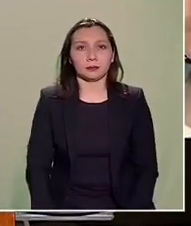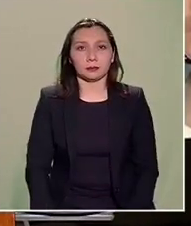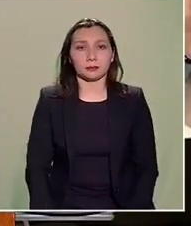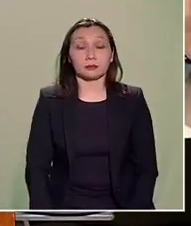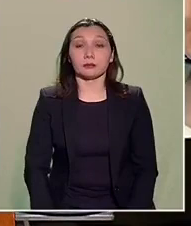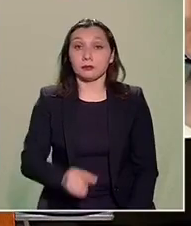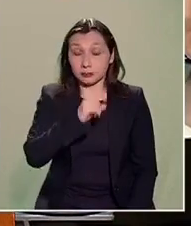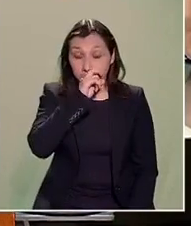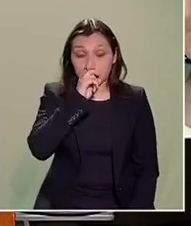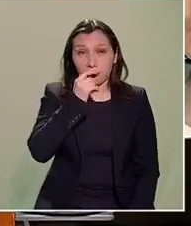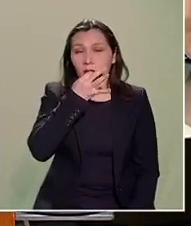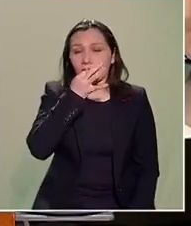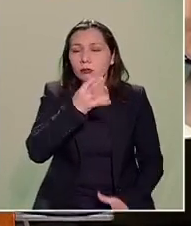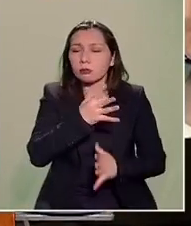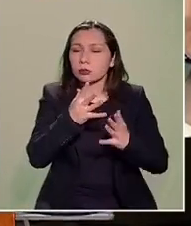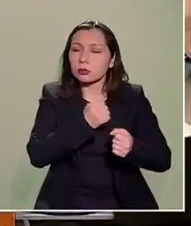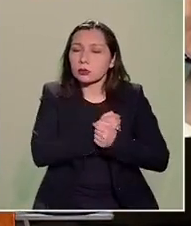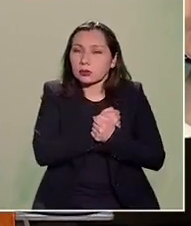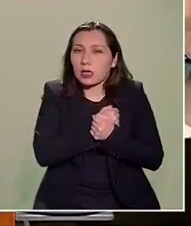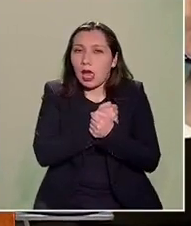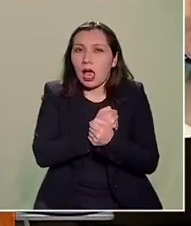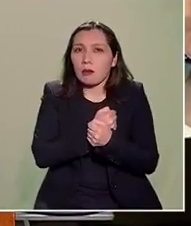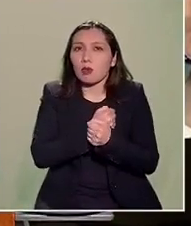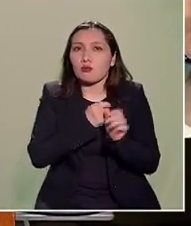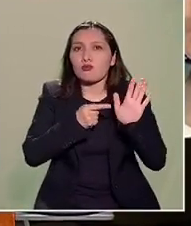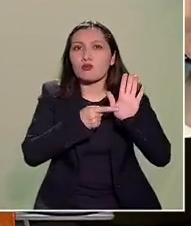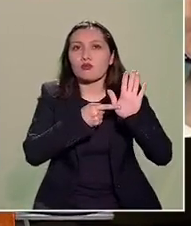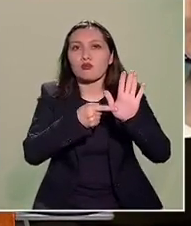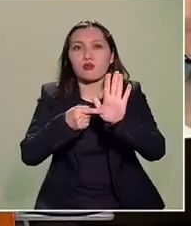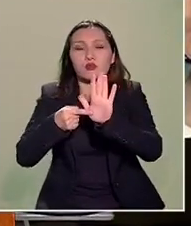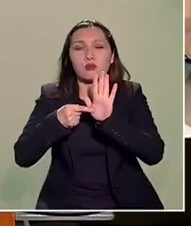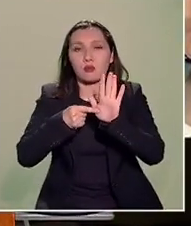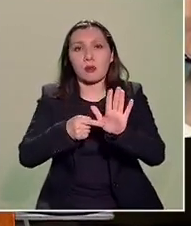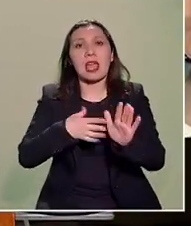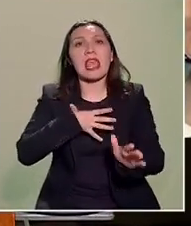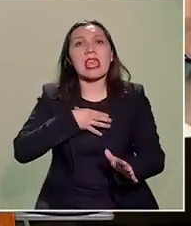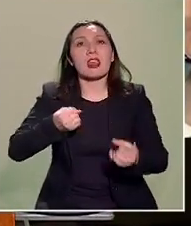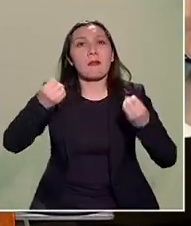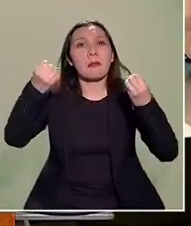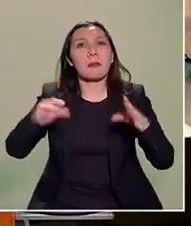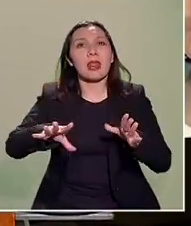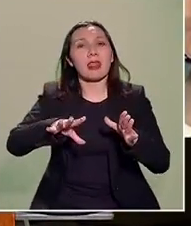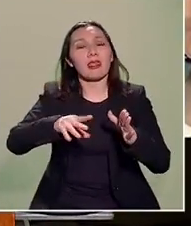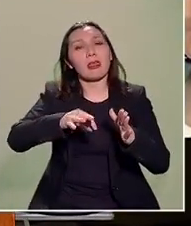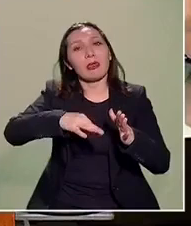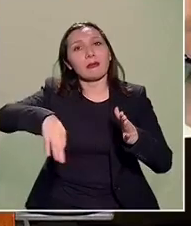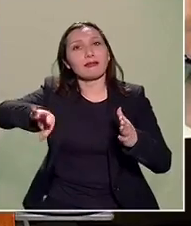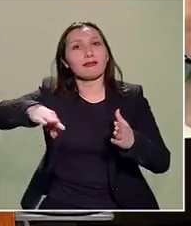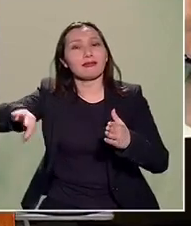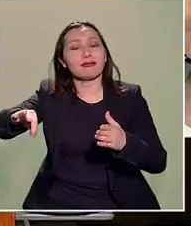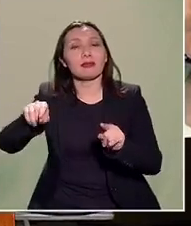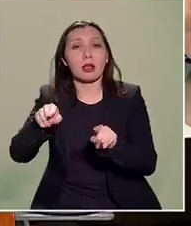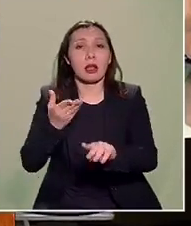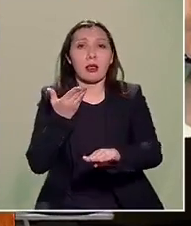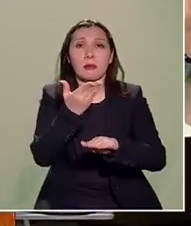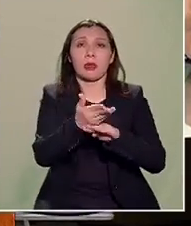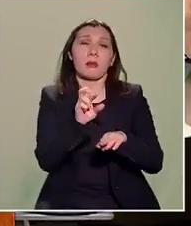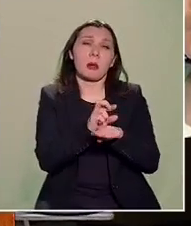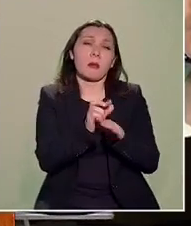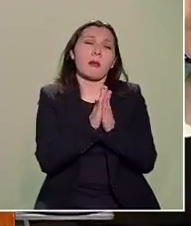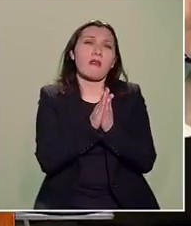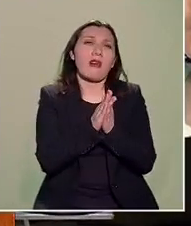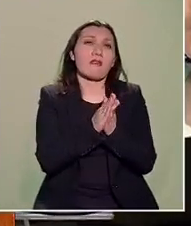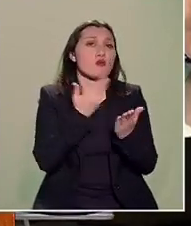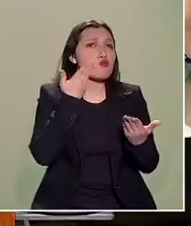mostrando el profundo amor de dios' la parábola del hijo pródigo quien le pida al padre la